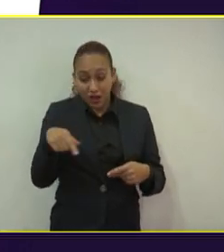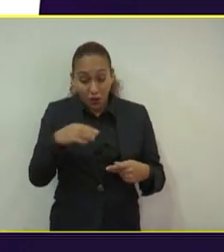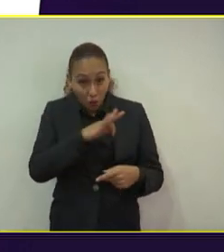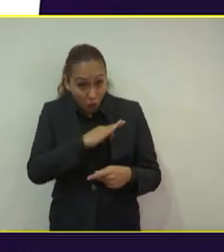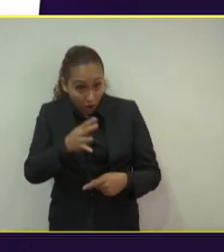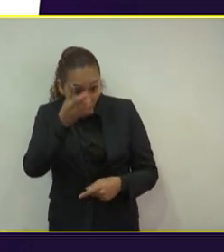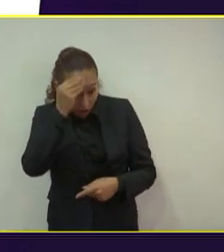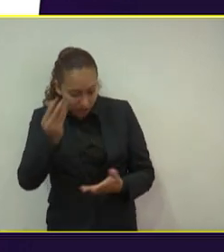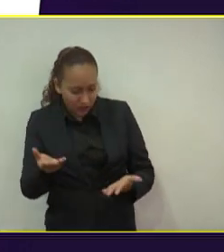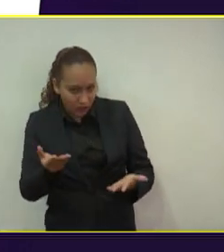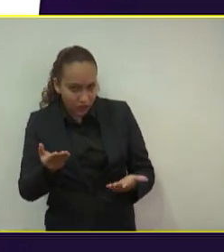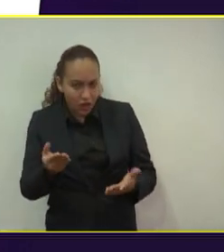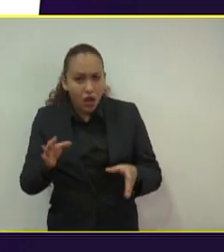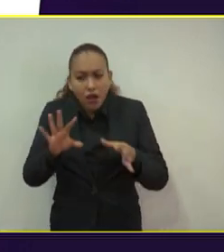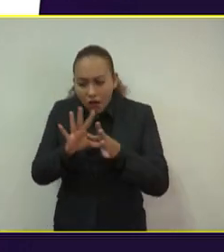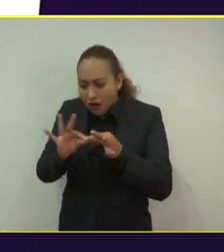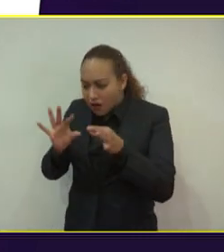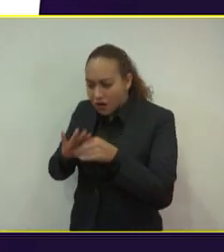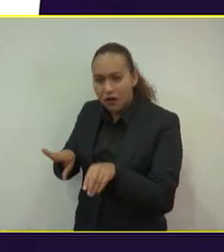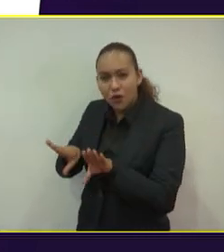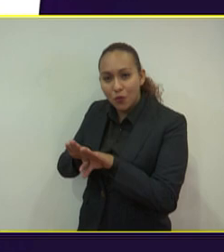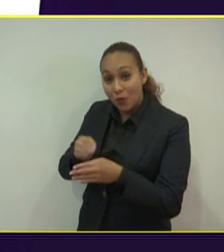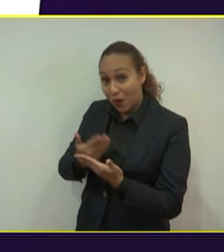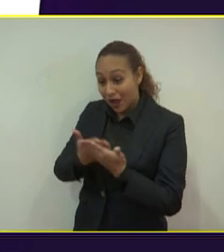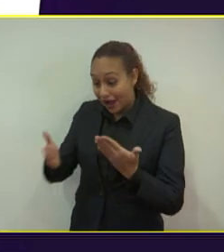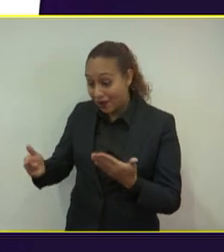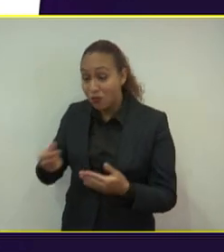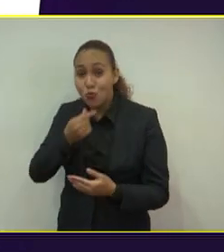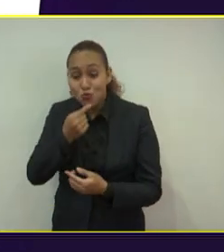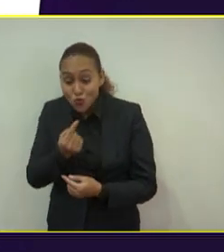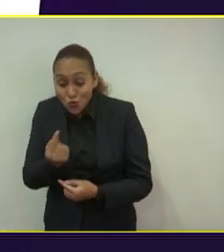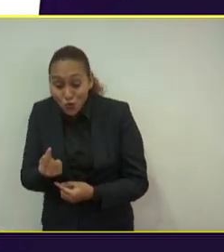Ahora pregúntate cómo se va a explicar esto a un niño que no sabe leer.